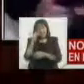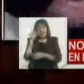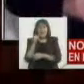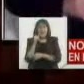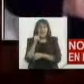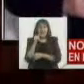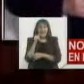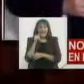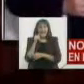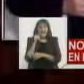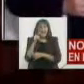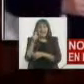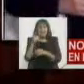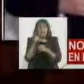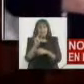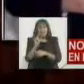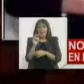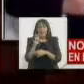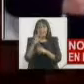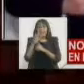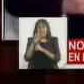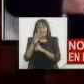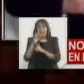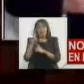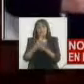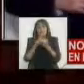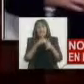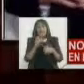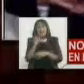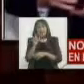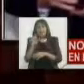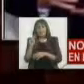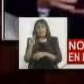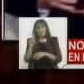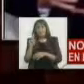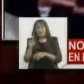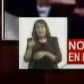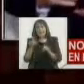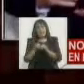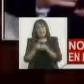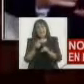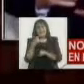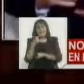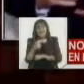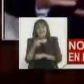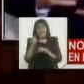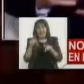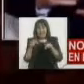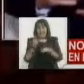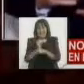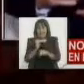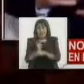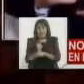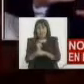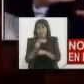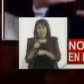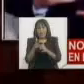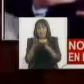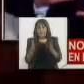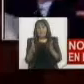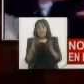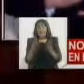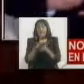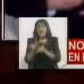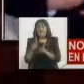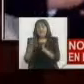ayer de la unidad de satélite de Naciones Unidas, donde además dice, hay aquí trabajos ampliándose